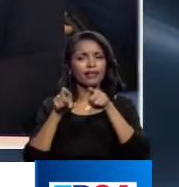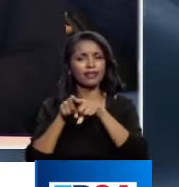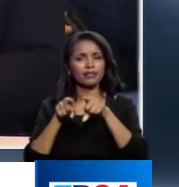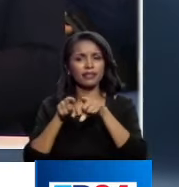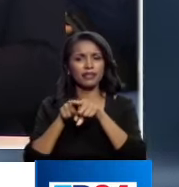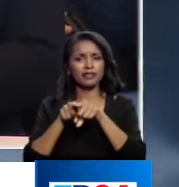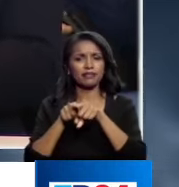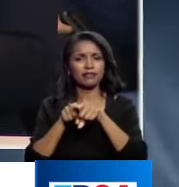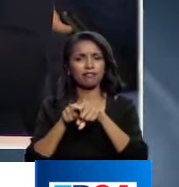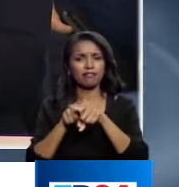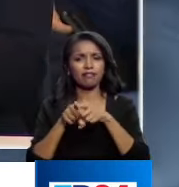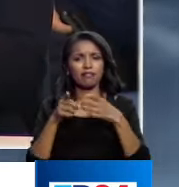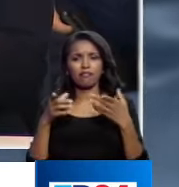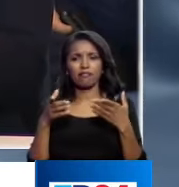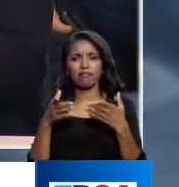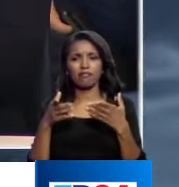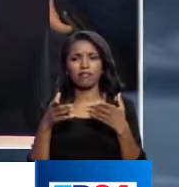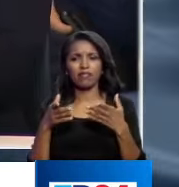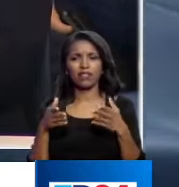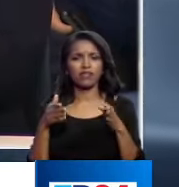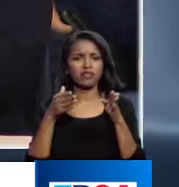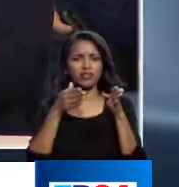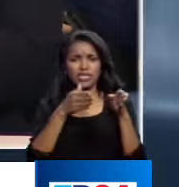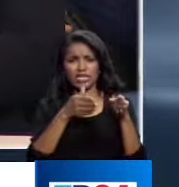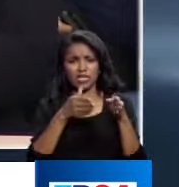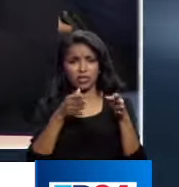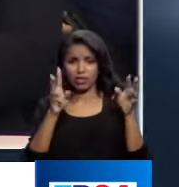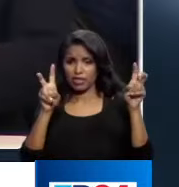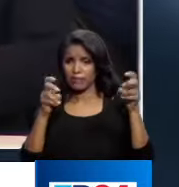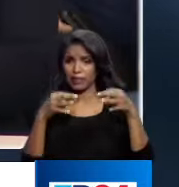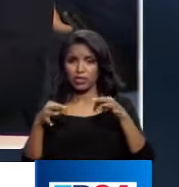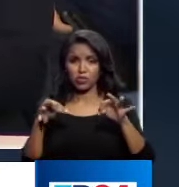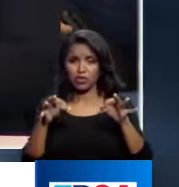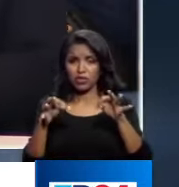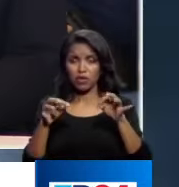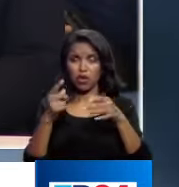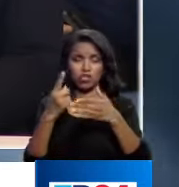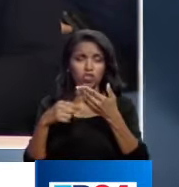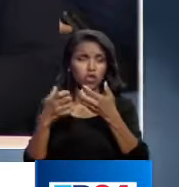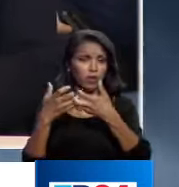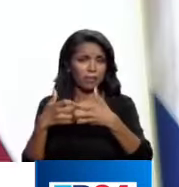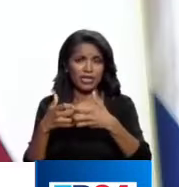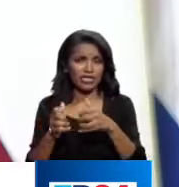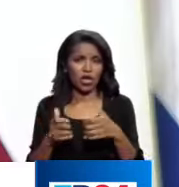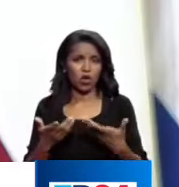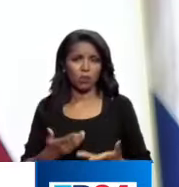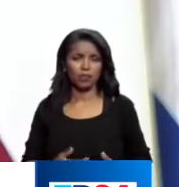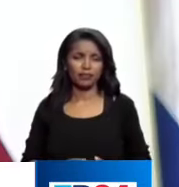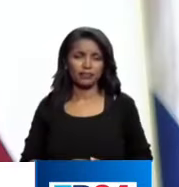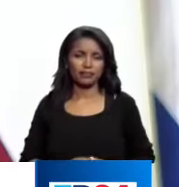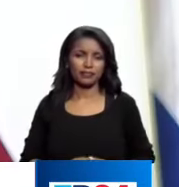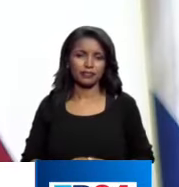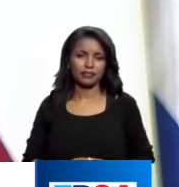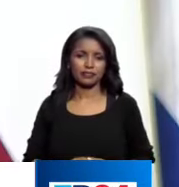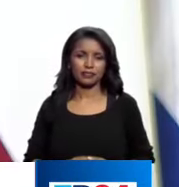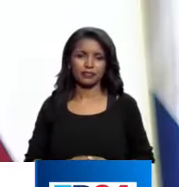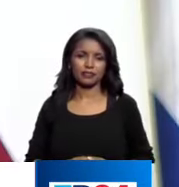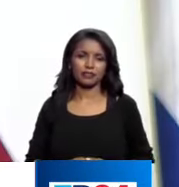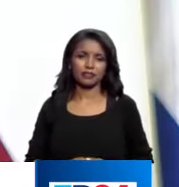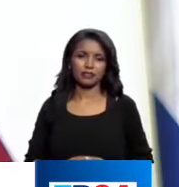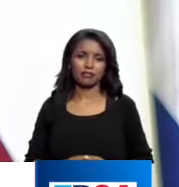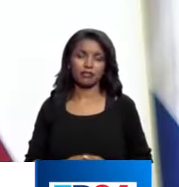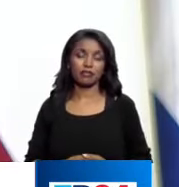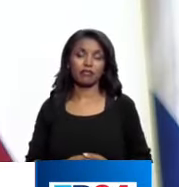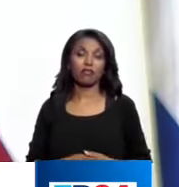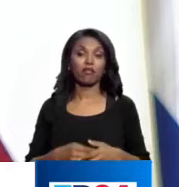adicionalmente, ¿para que estos serían dirigidos específicamente a turismo o serían a microempresarios en general? El que le va a dar seguimiento